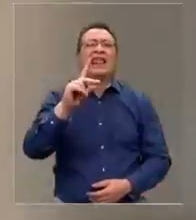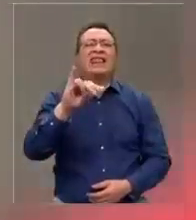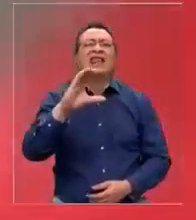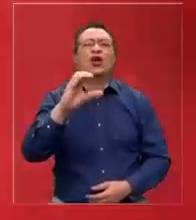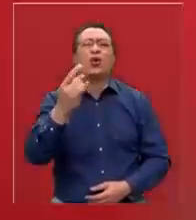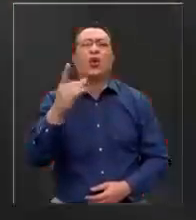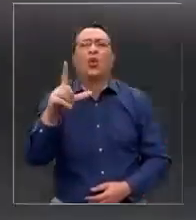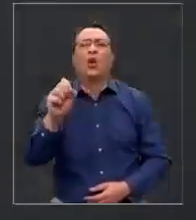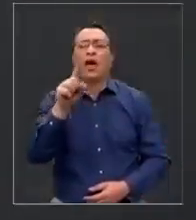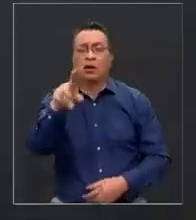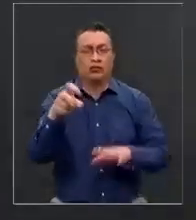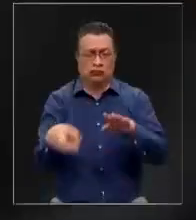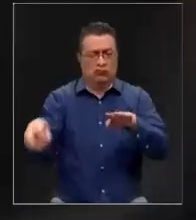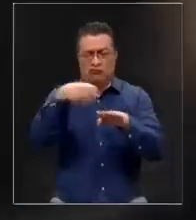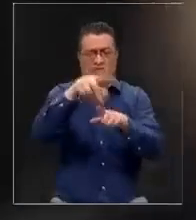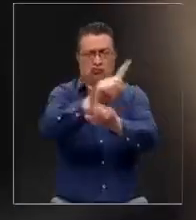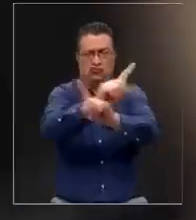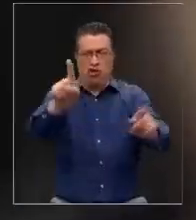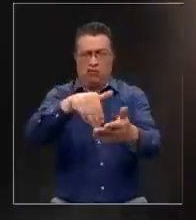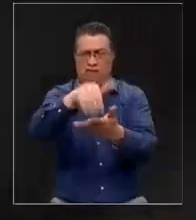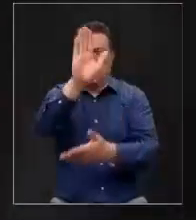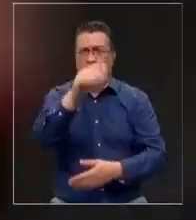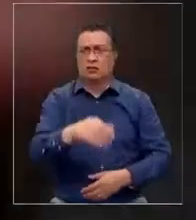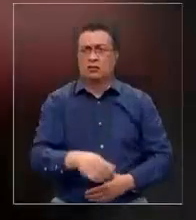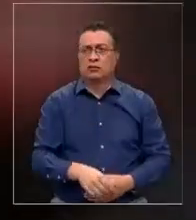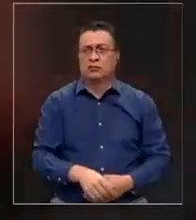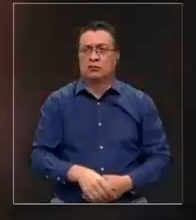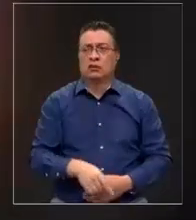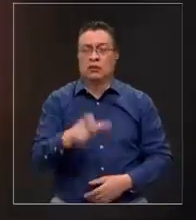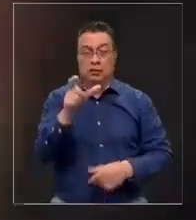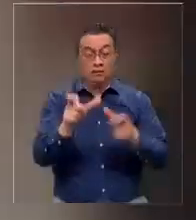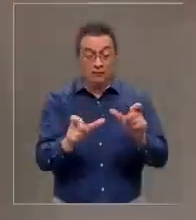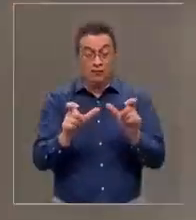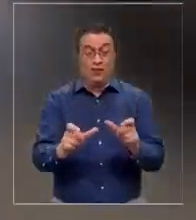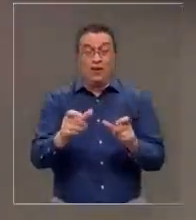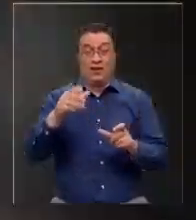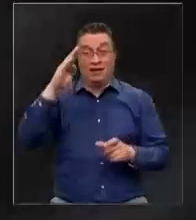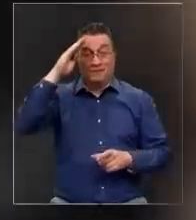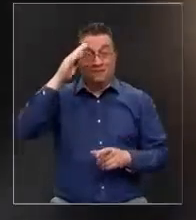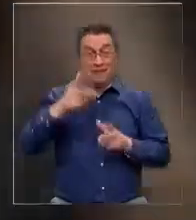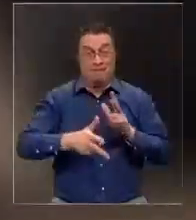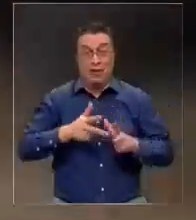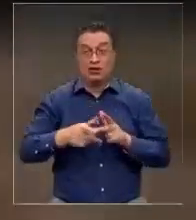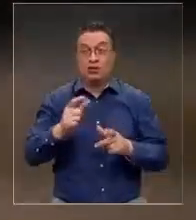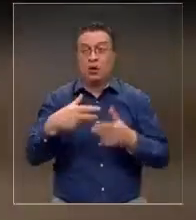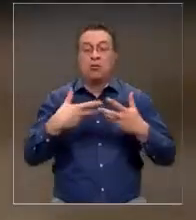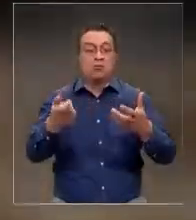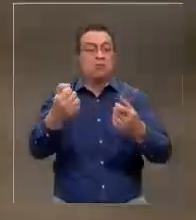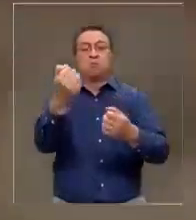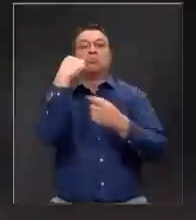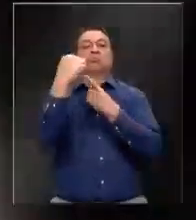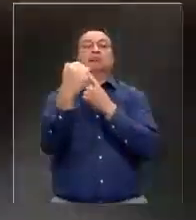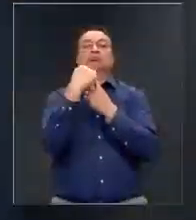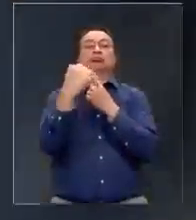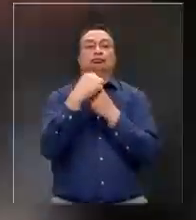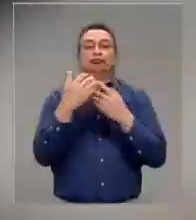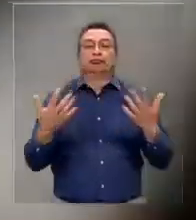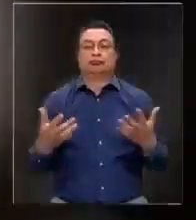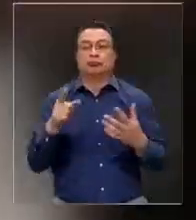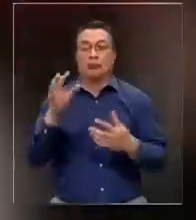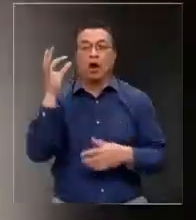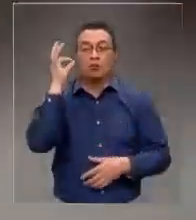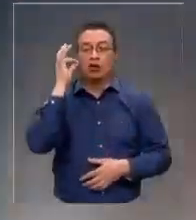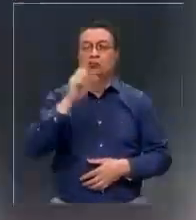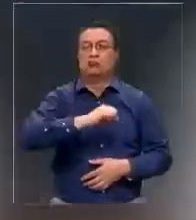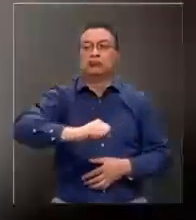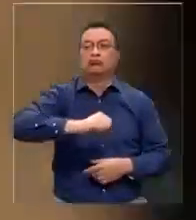¡Que no se suba, no te va a dejar subir! Con agresiones al personal de metro e increpando a quienes le pedían que se pusiera la mascarilla, esta mujer